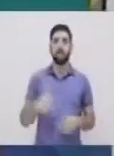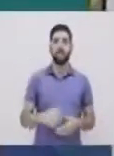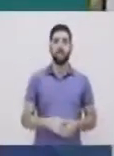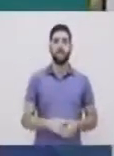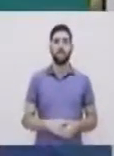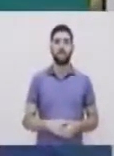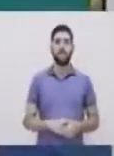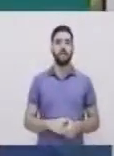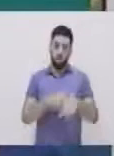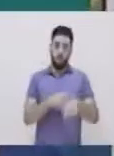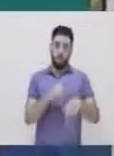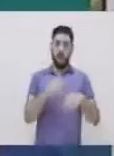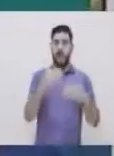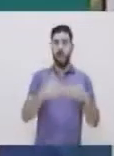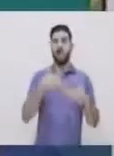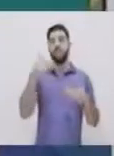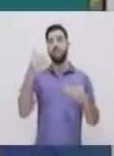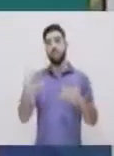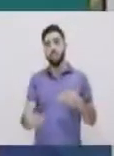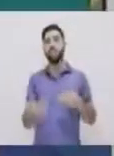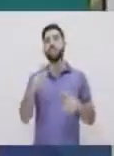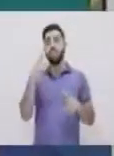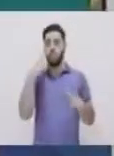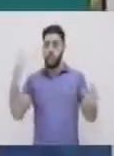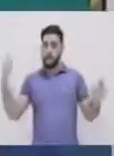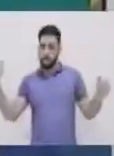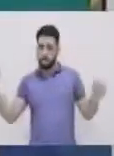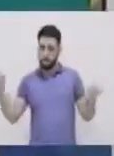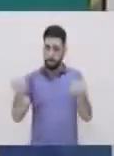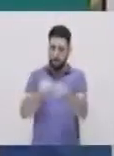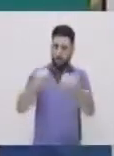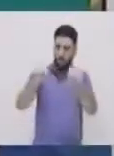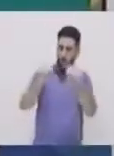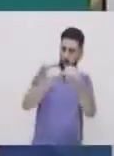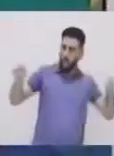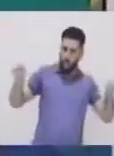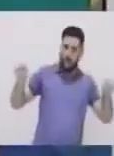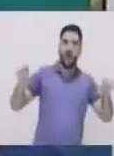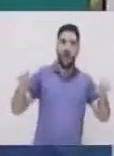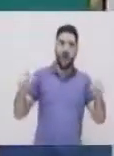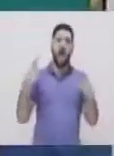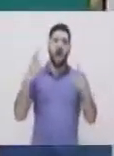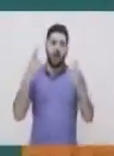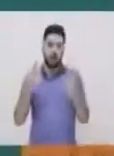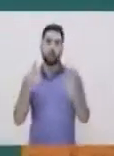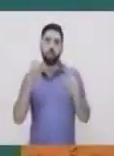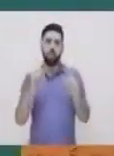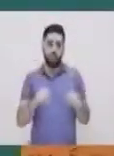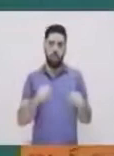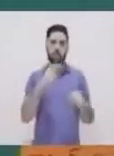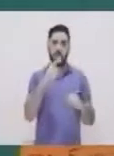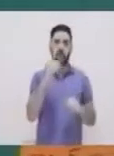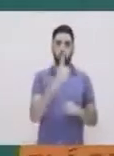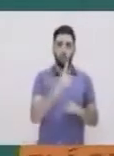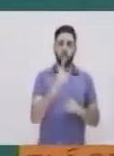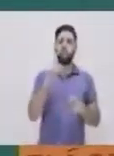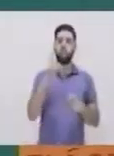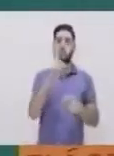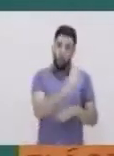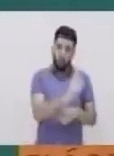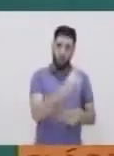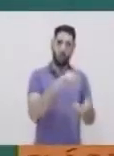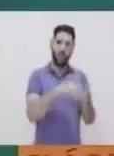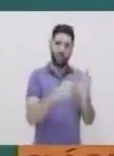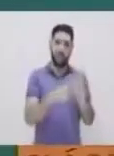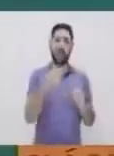podemos decir que en cierto momento, ¿sí? El impulso que lleva la masa 1 es igual al